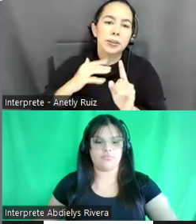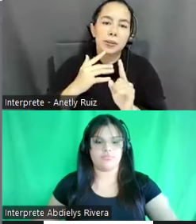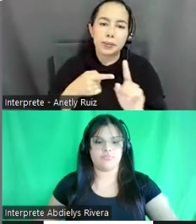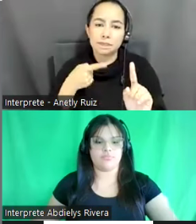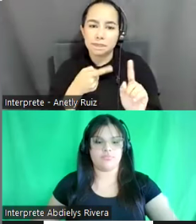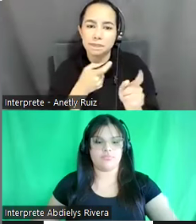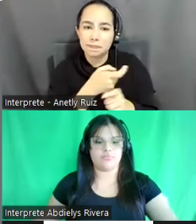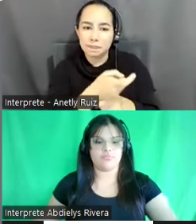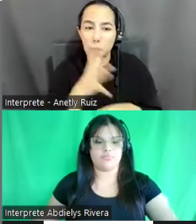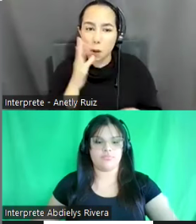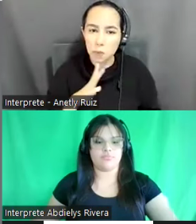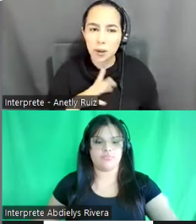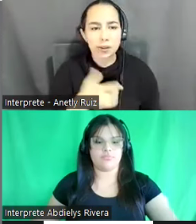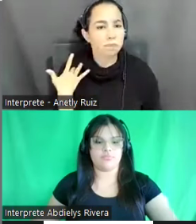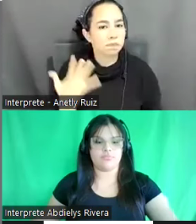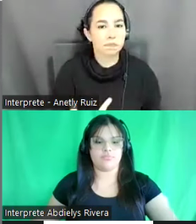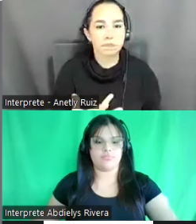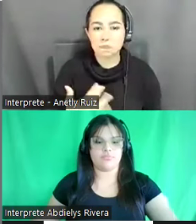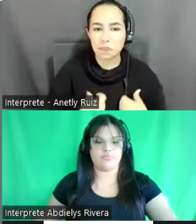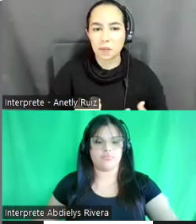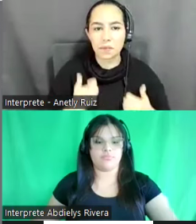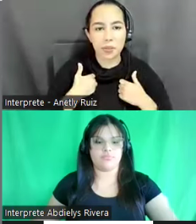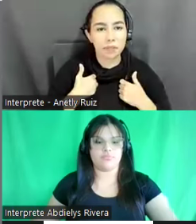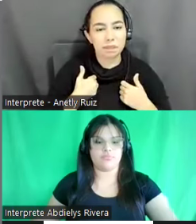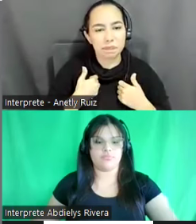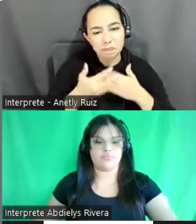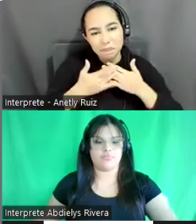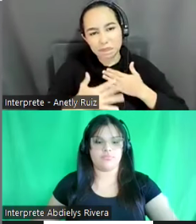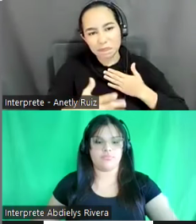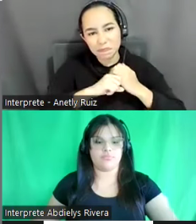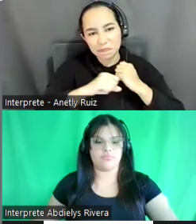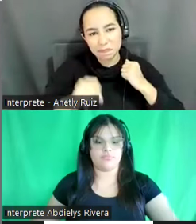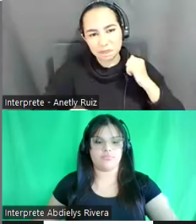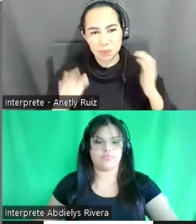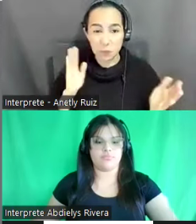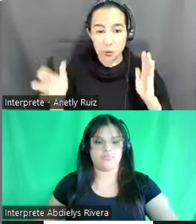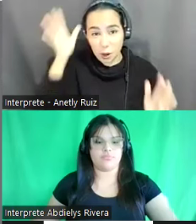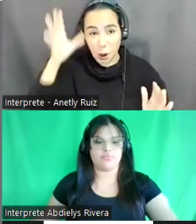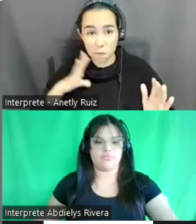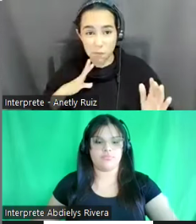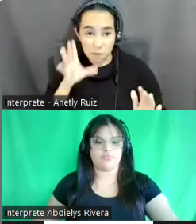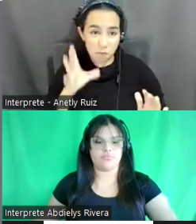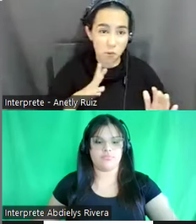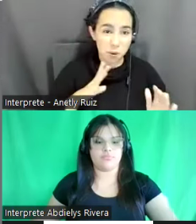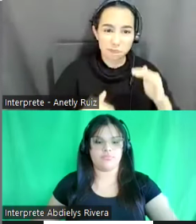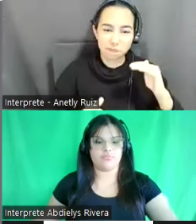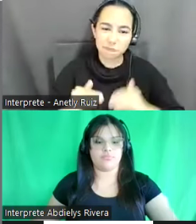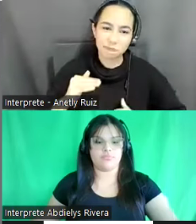los hombres. Y un factor bien importante que, ¿verdad?, comenzamos la presentación hablando sobre esto,